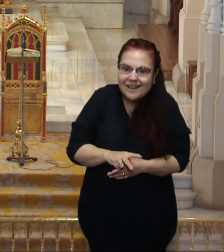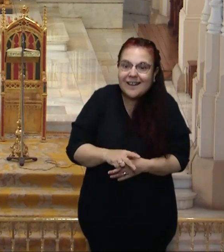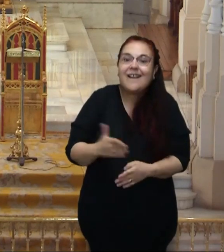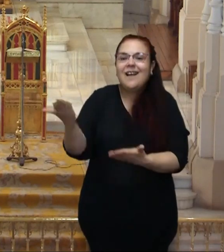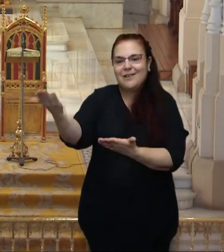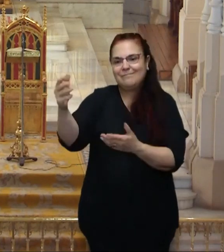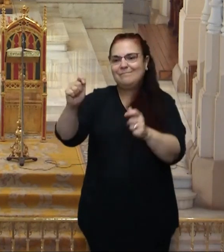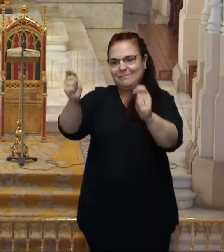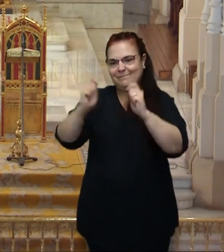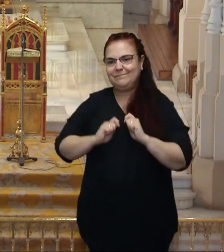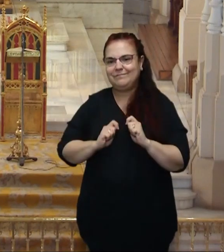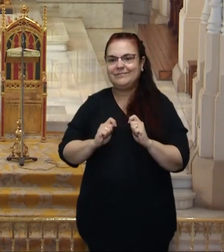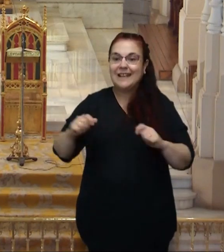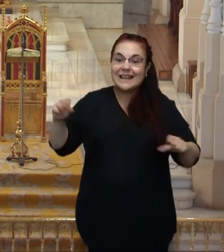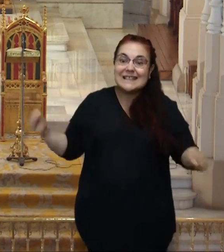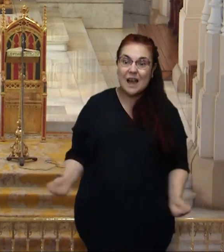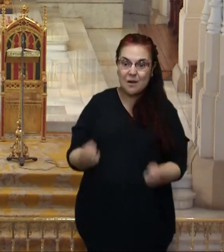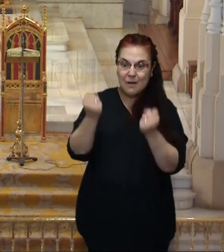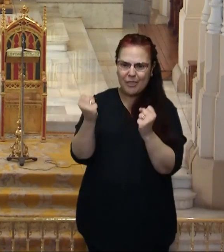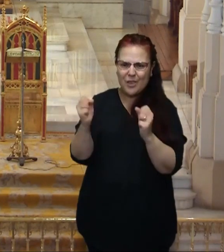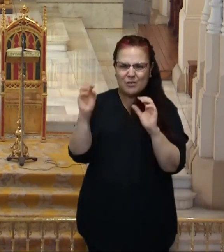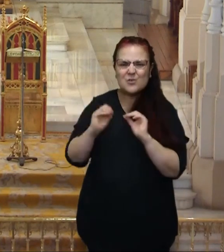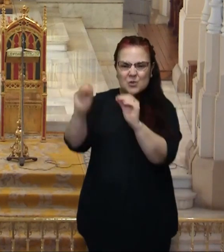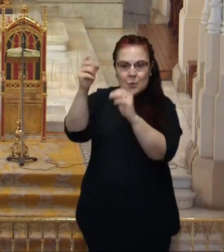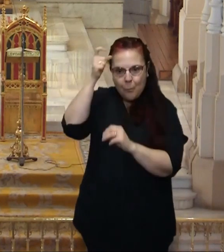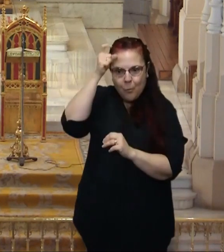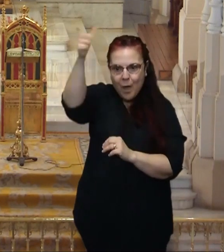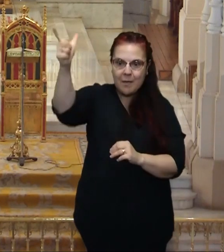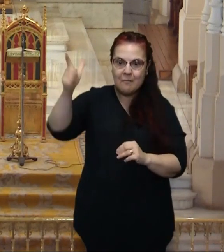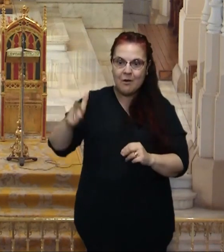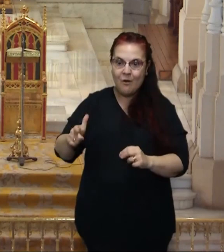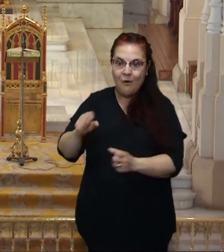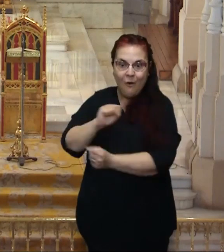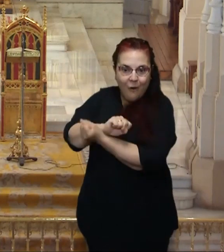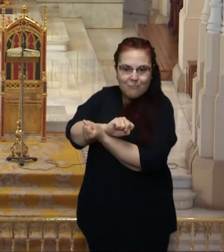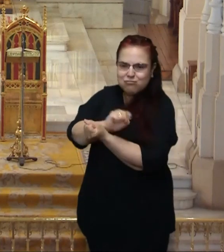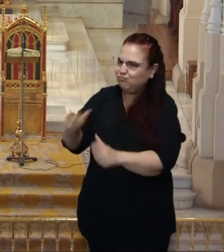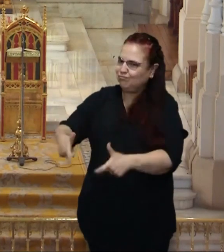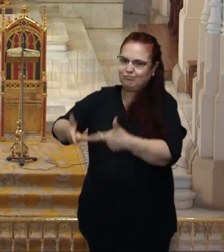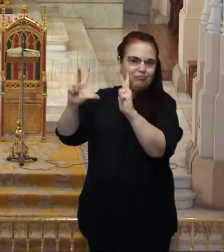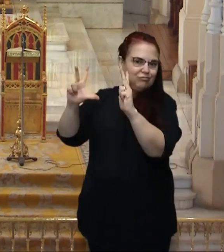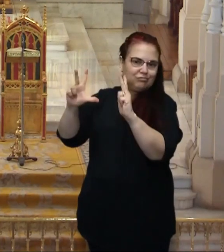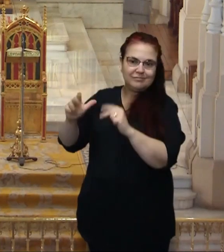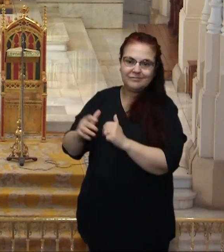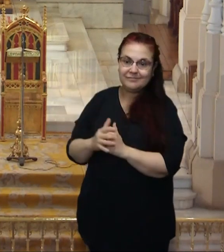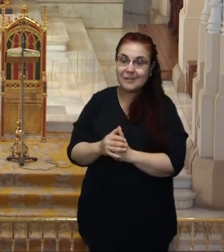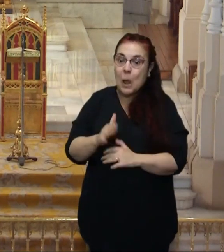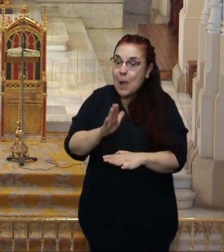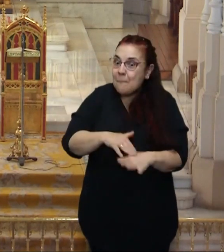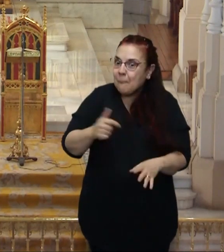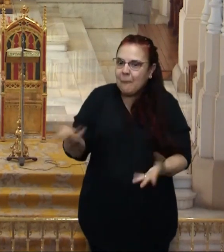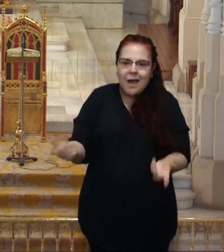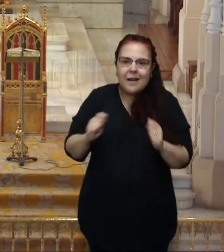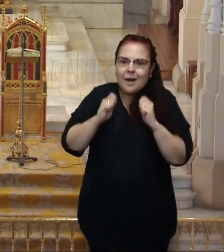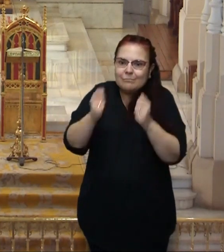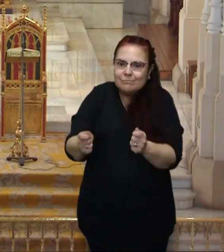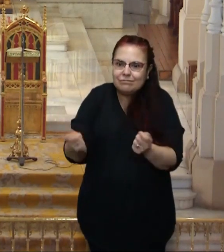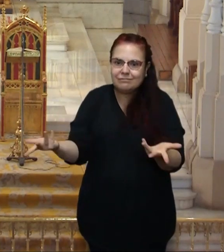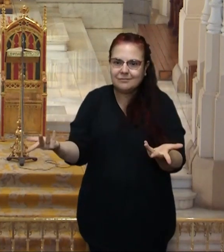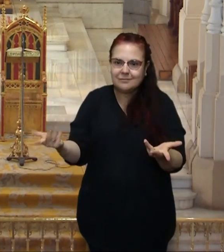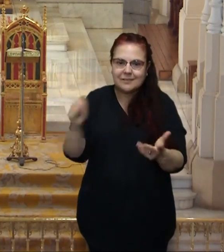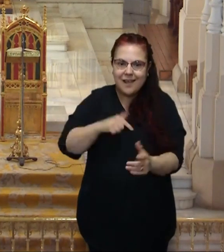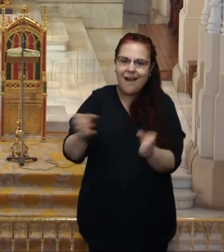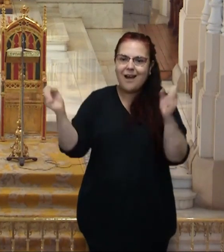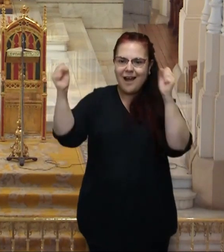la salvación a su pueblo, a liberarlo de todas las cadenas y esclavitudes, para ponerle en clave